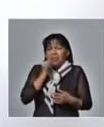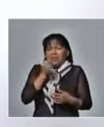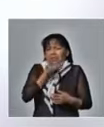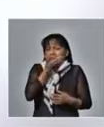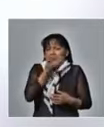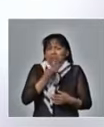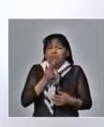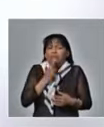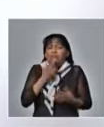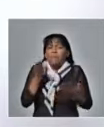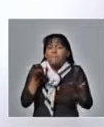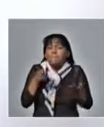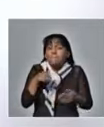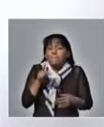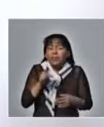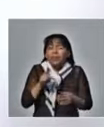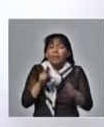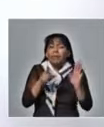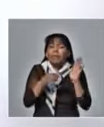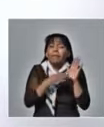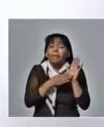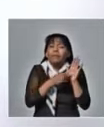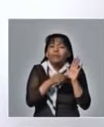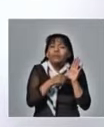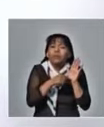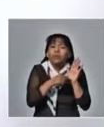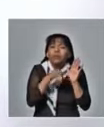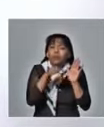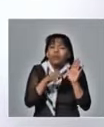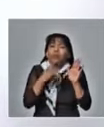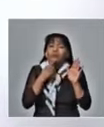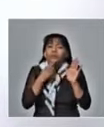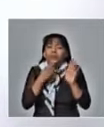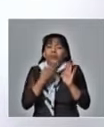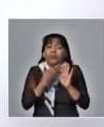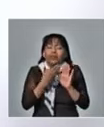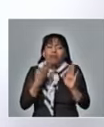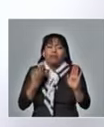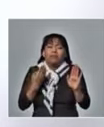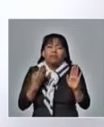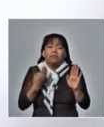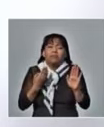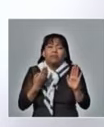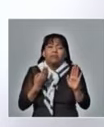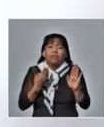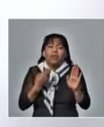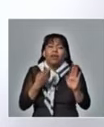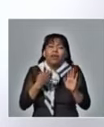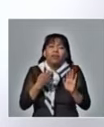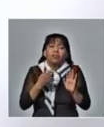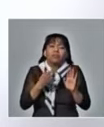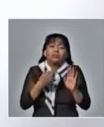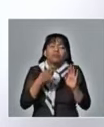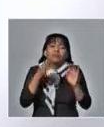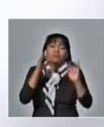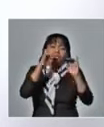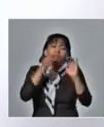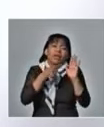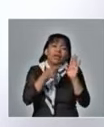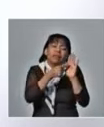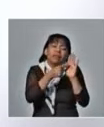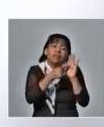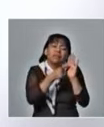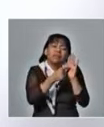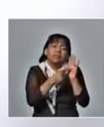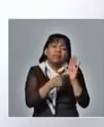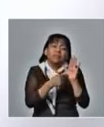utilizo. Pero mire, les voy a mostrar lo que ella utilizaba, ¿sí?, en sus imágenes de sus cuentas